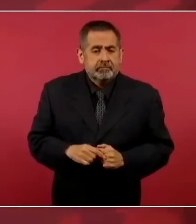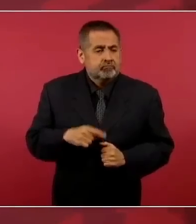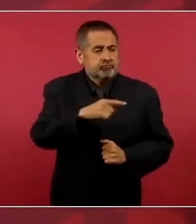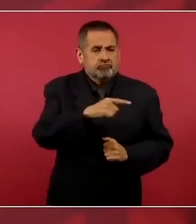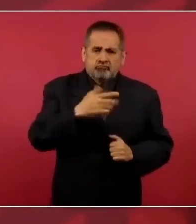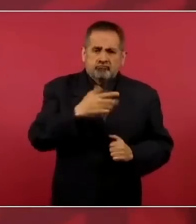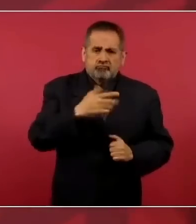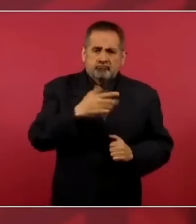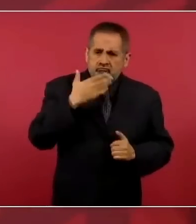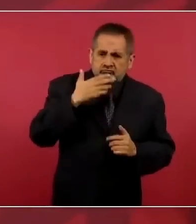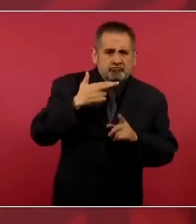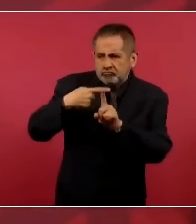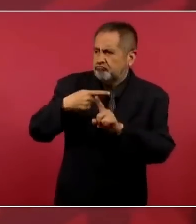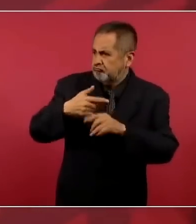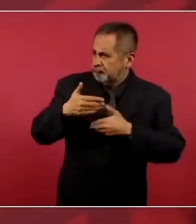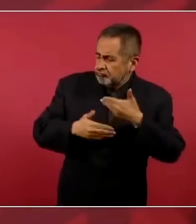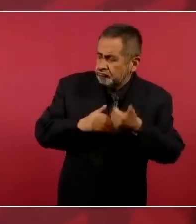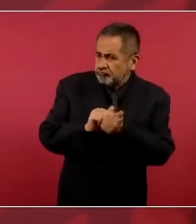progresistas,